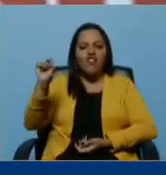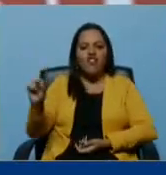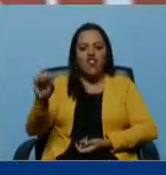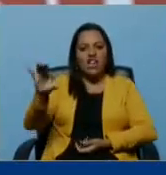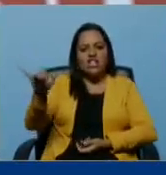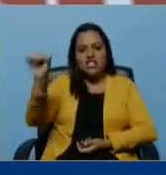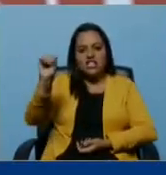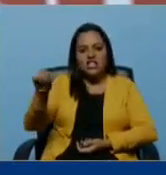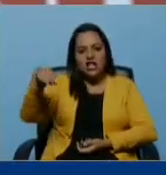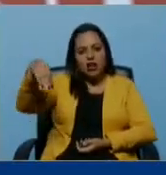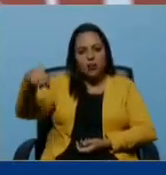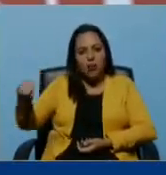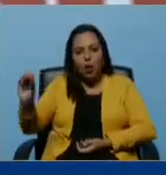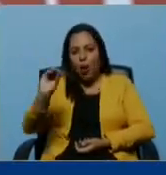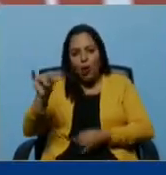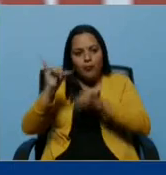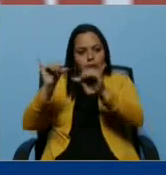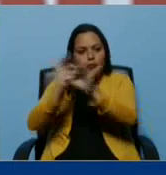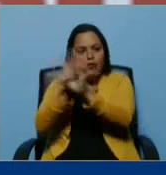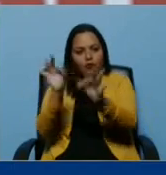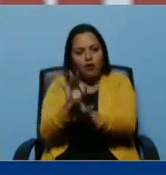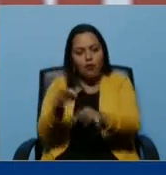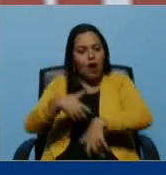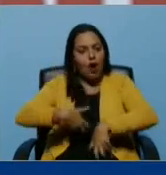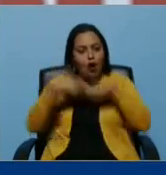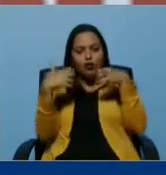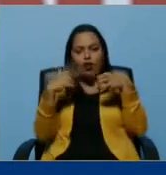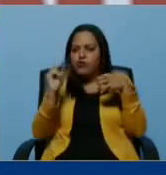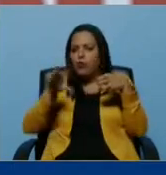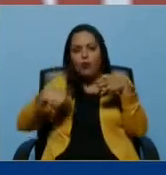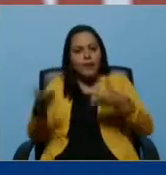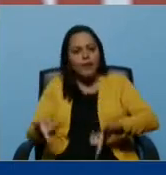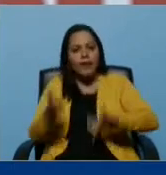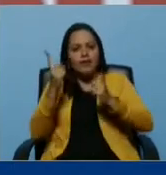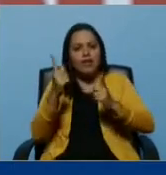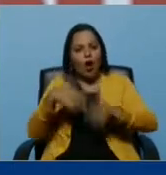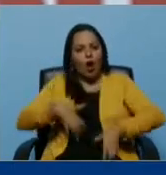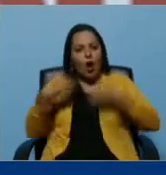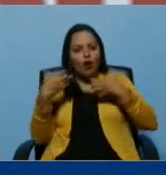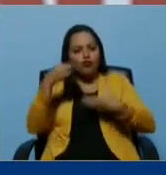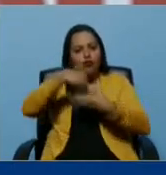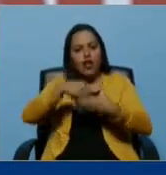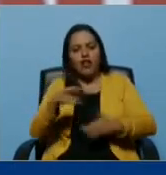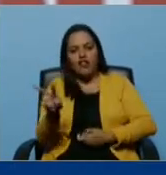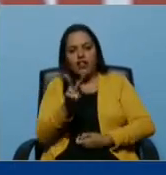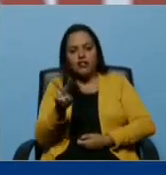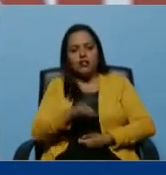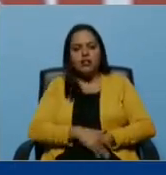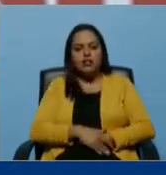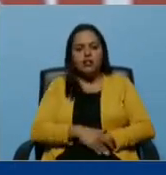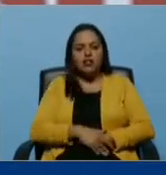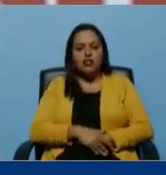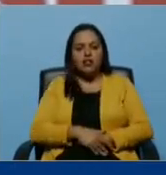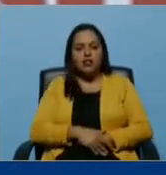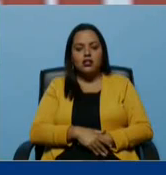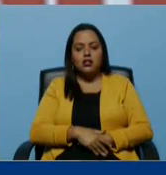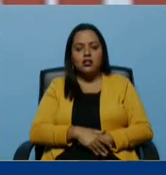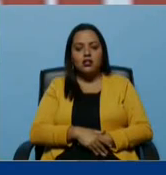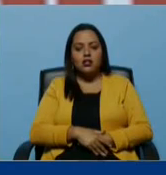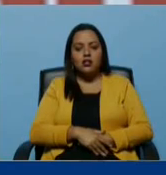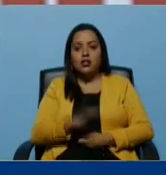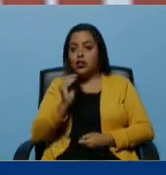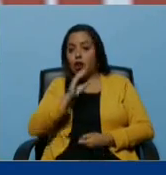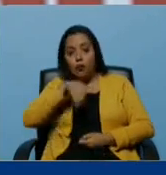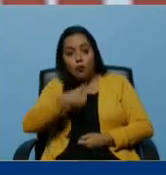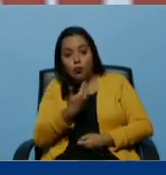expresión similar de odio. Eso no debe tener cabida en la población venezolana. No debe tener cabida, mucho